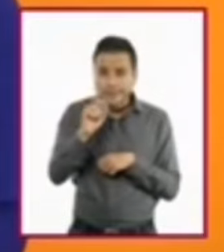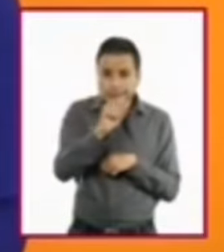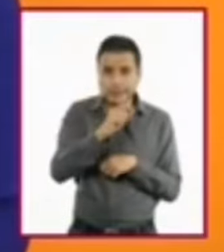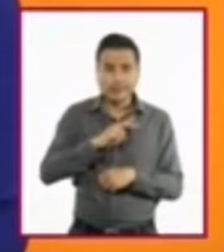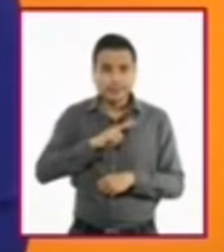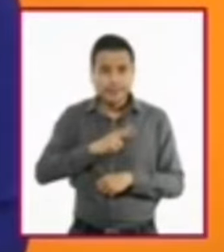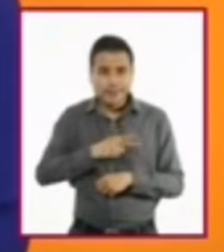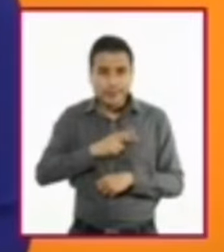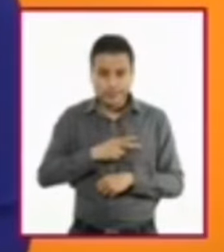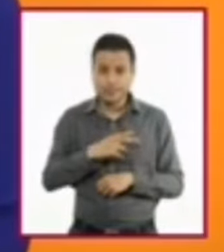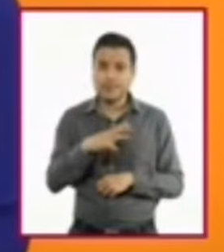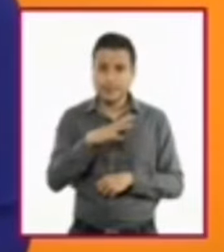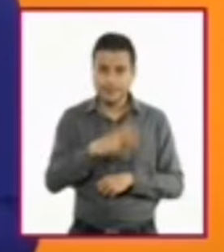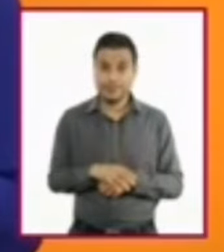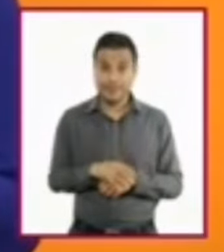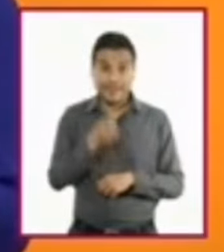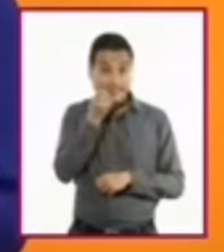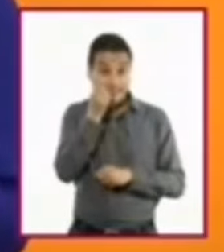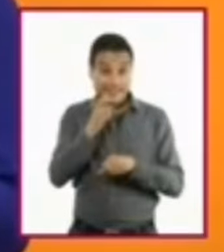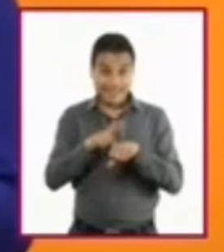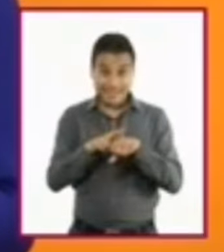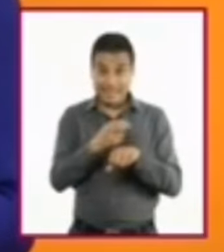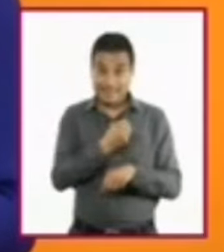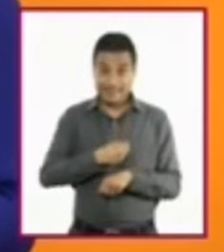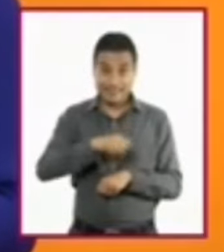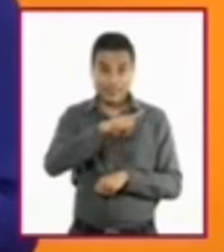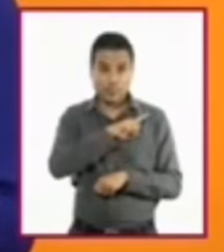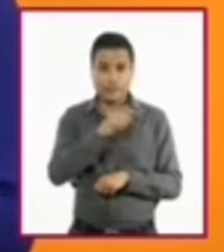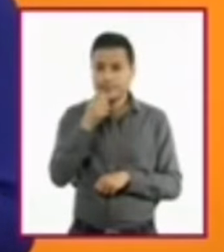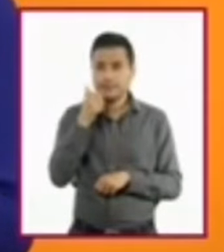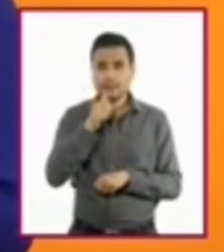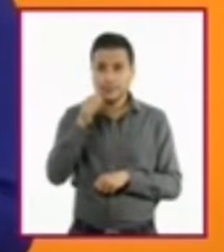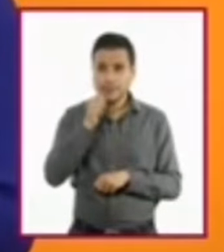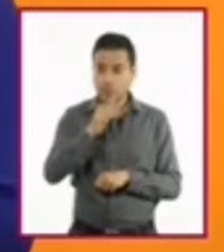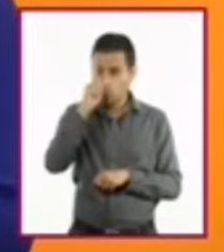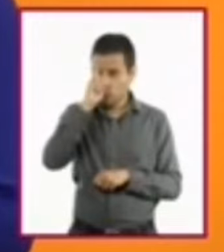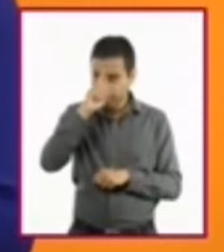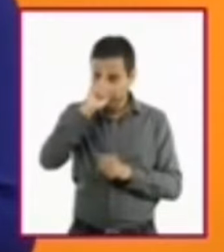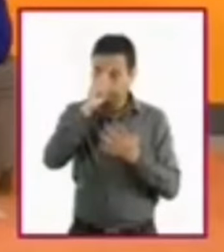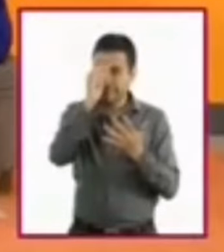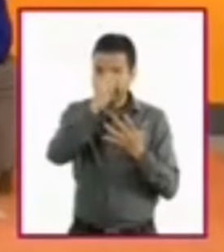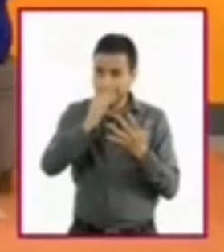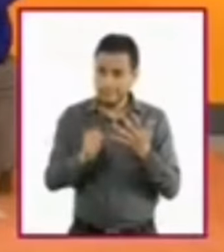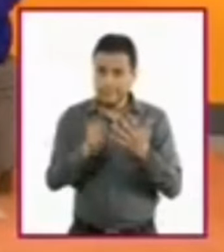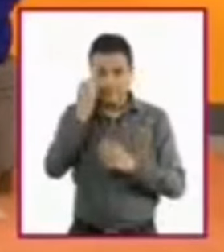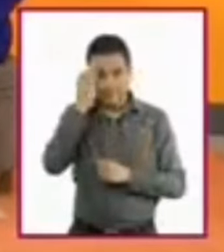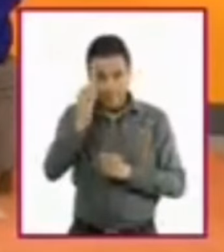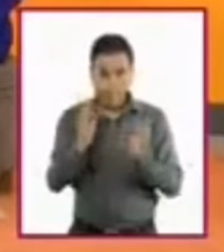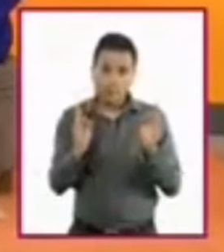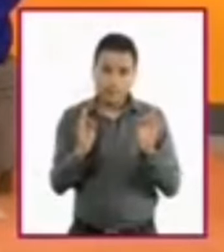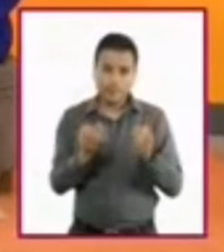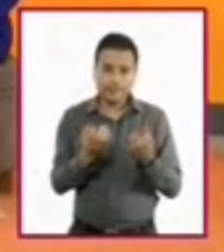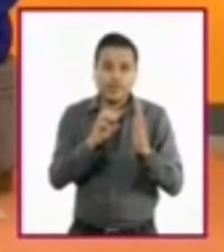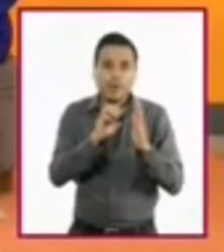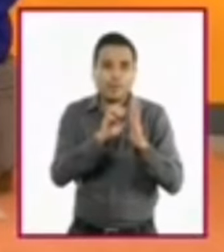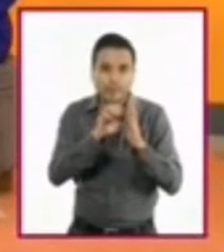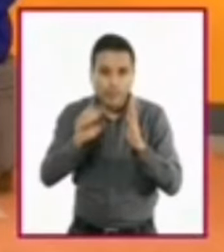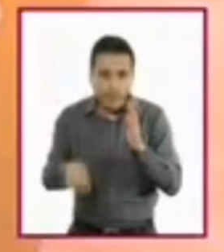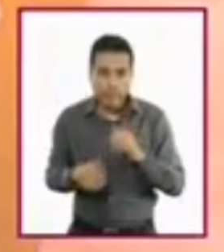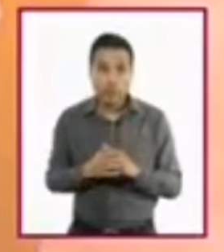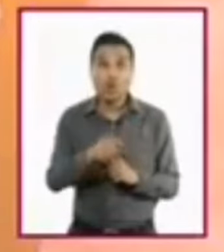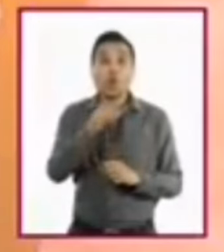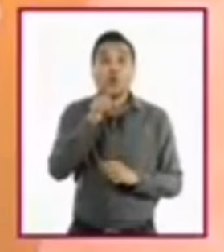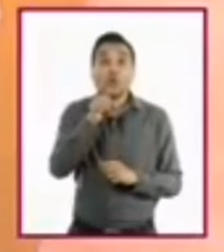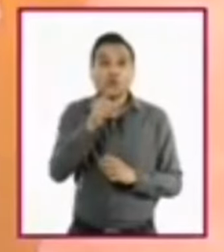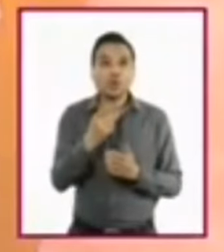Por ello, la Secretaría de Salud emite recomendaciones en temporadas de frío, como evitar cambios bruscos